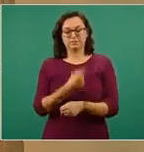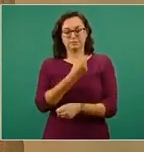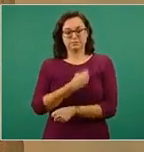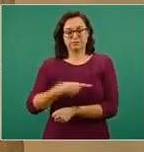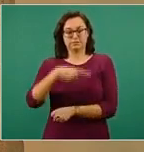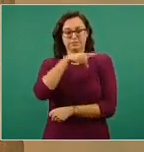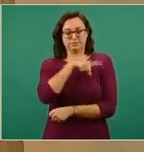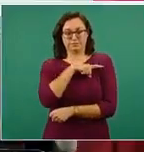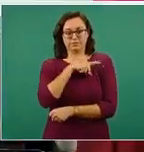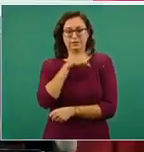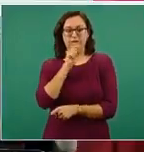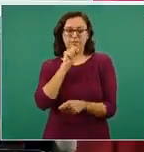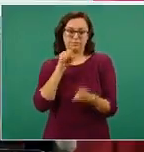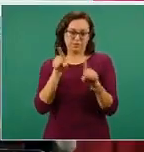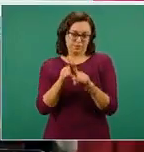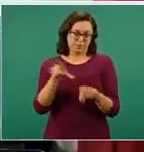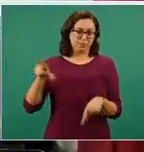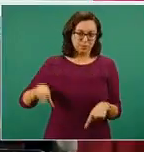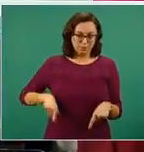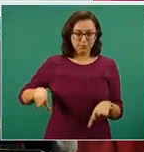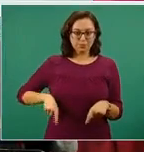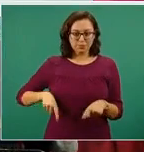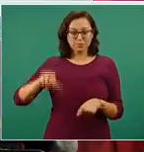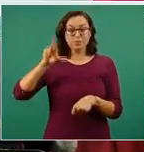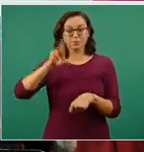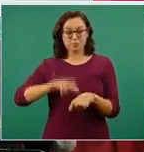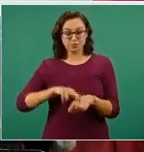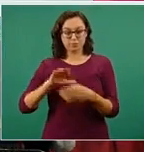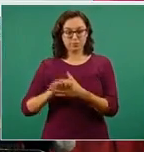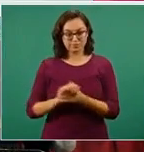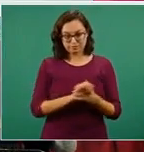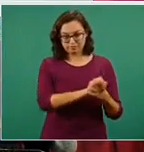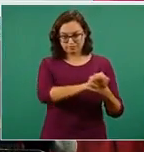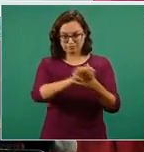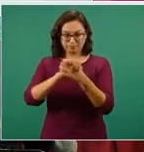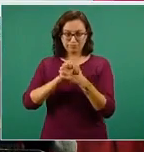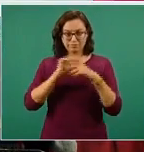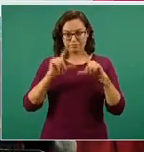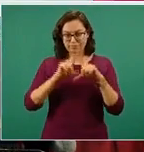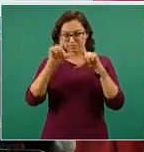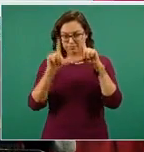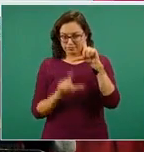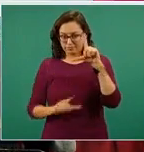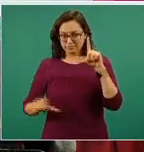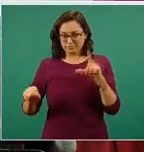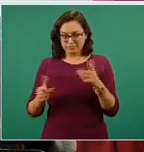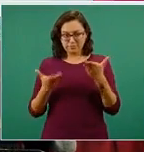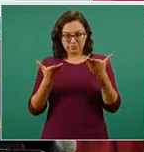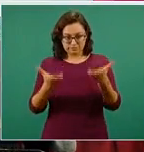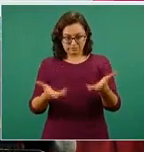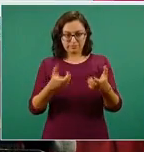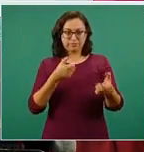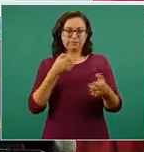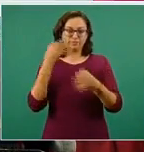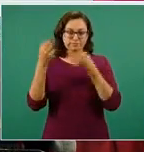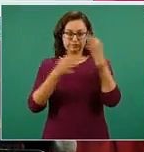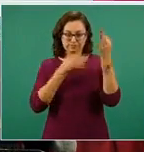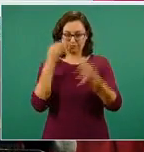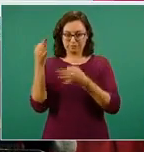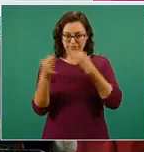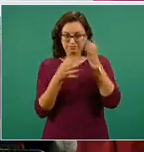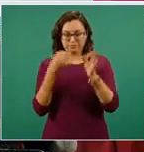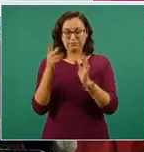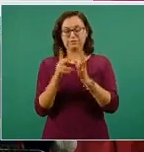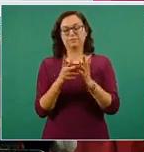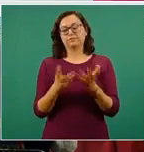quien es el gobernador de nuestro estado. Ese saludo va para toda la nación. Gracias a ustedes, los medios de comunicación, por